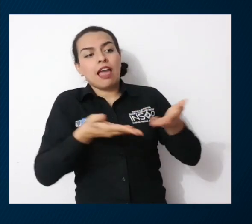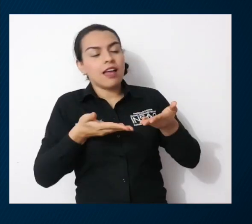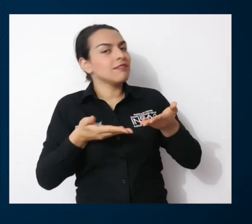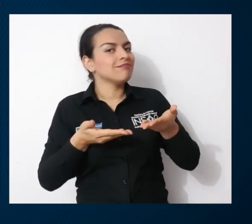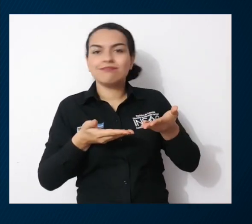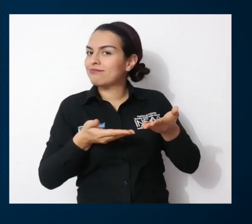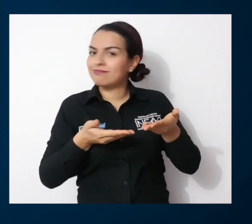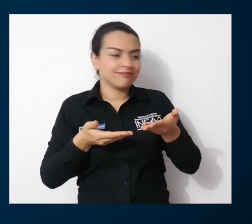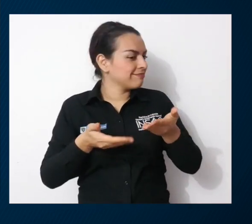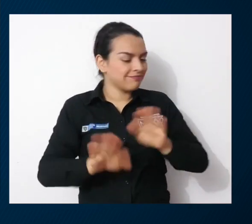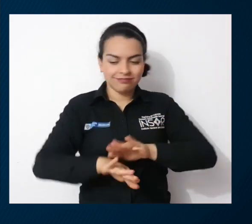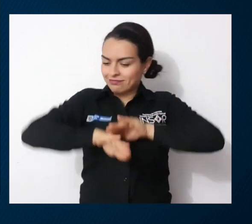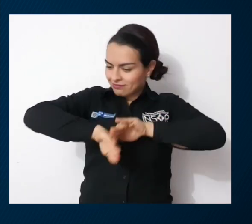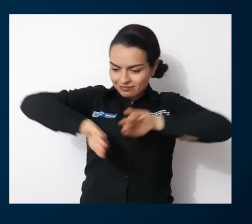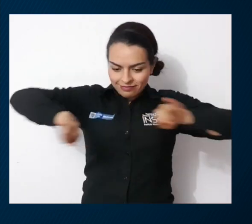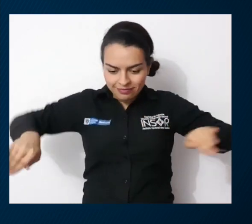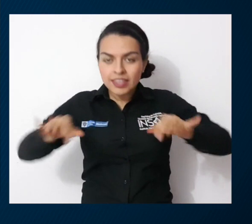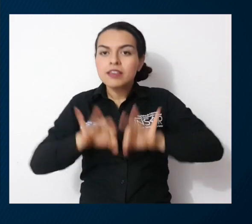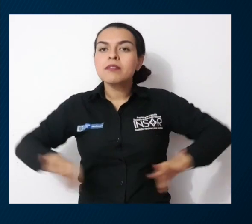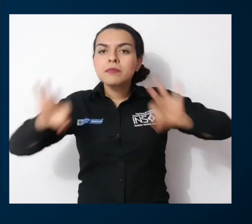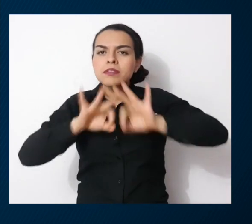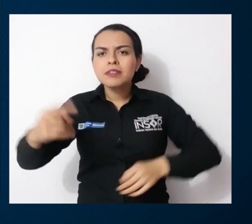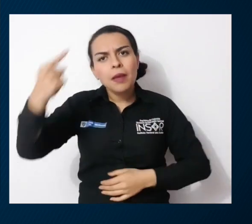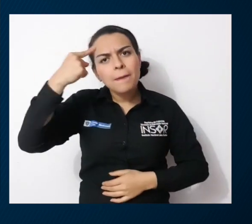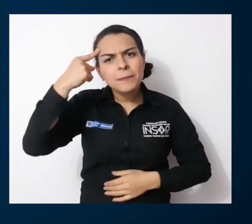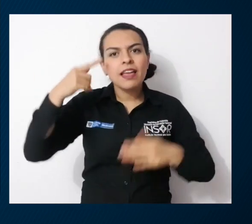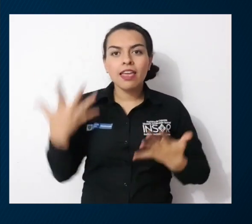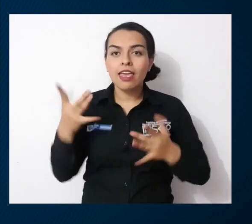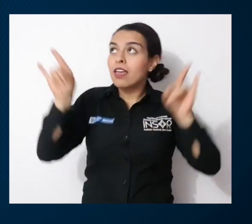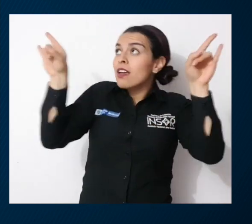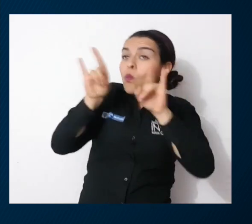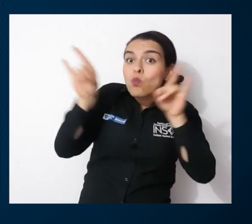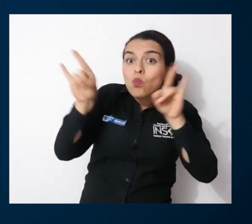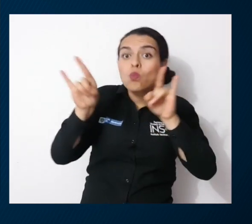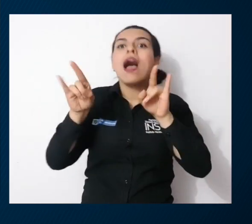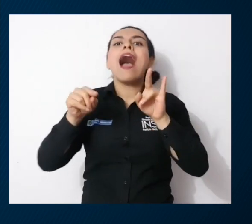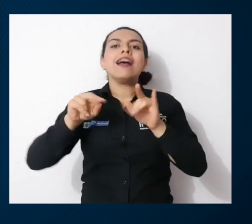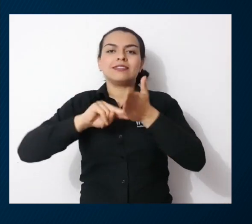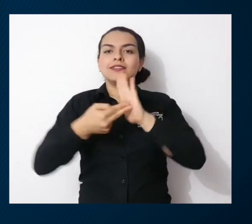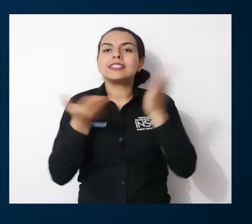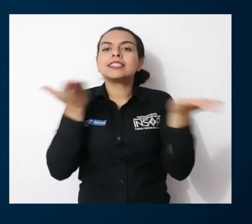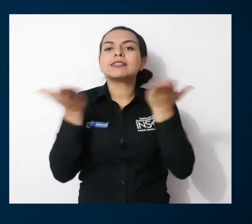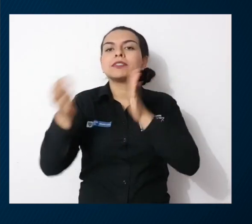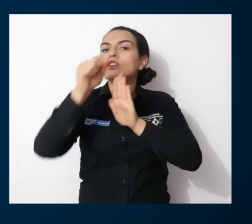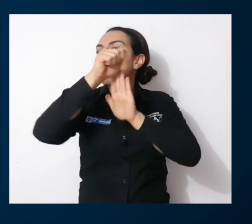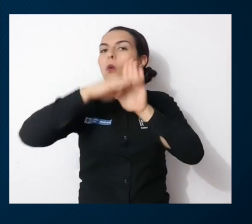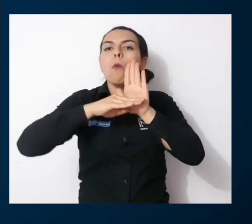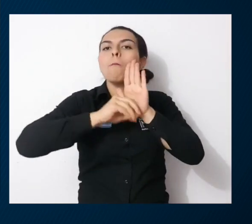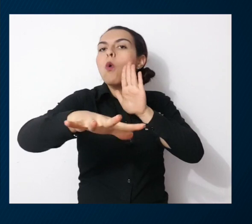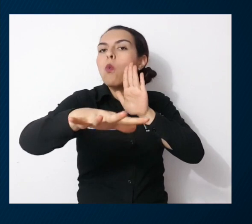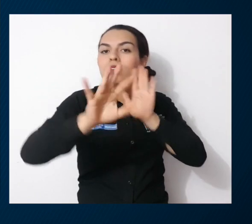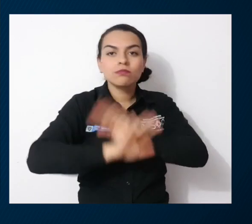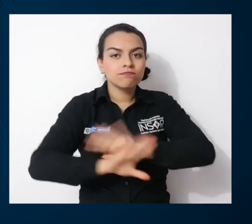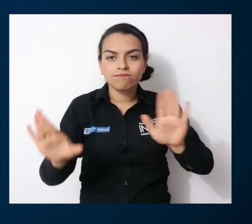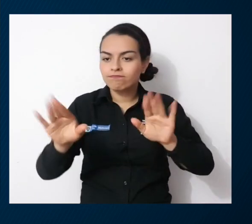de esos escenarios y pensar la conectividad como un servicio público que se tiene que universalizar. Es un medio para